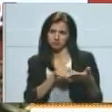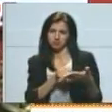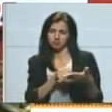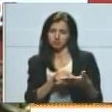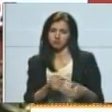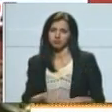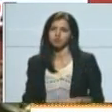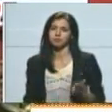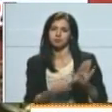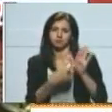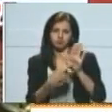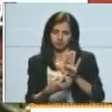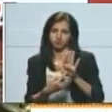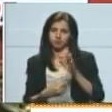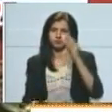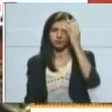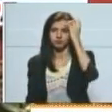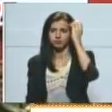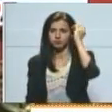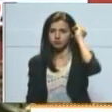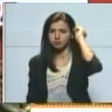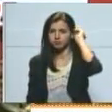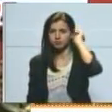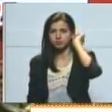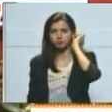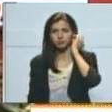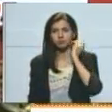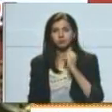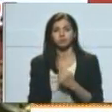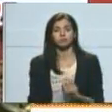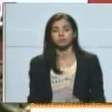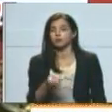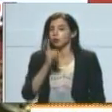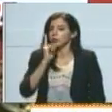Lo voy a mostrar porque es nuestra obligación